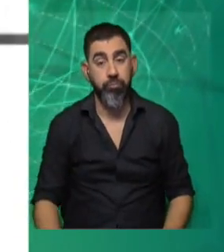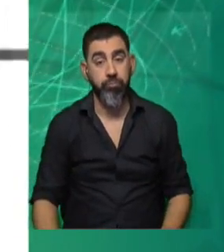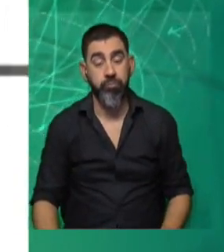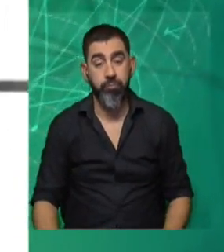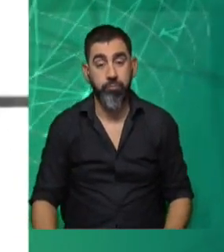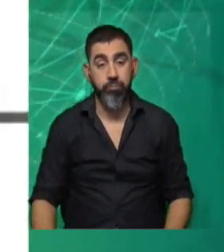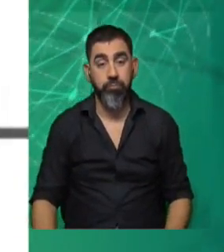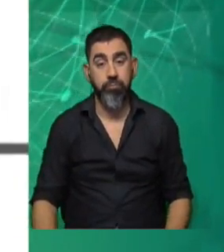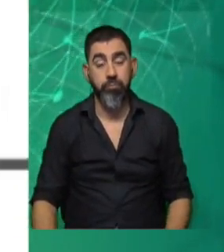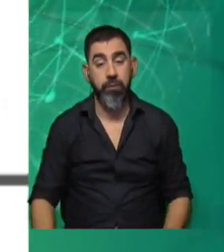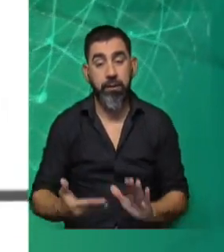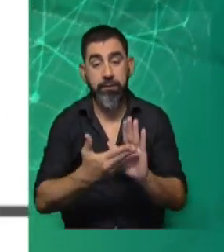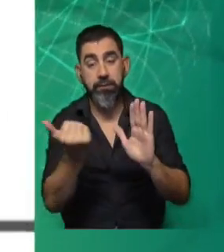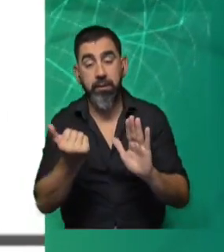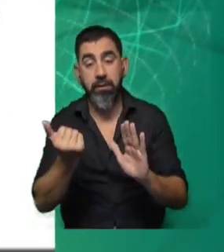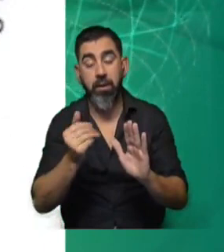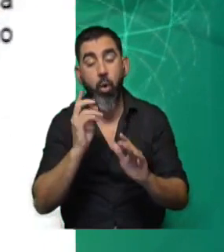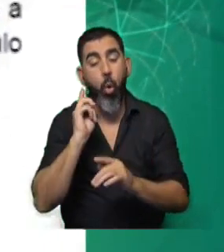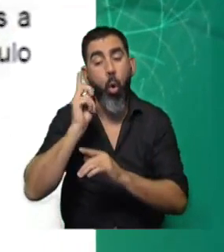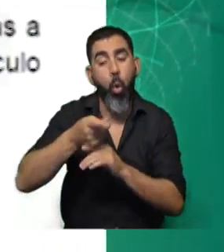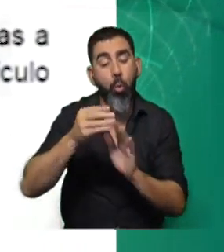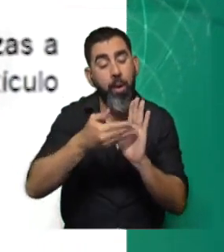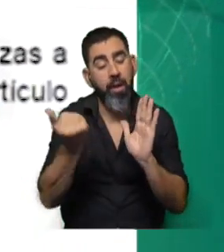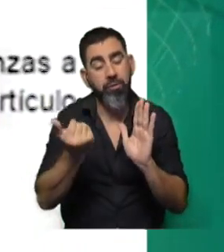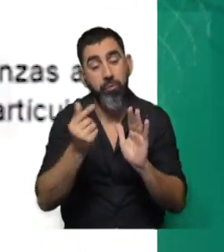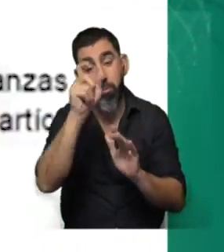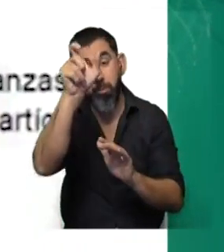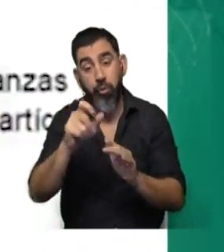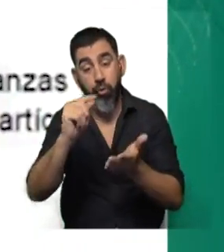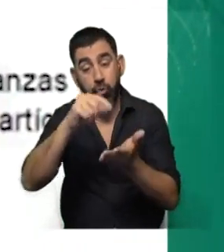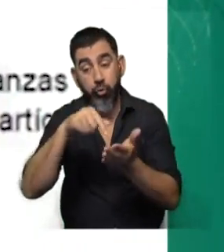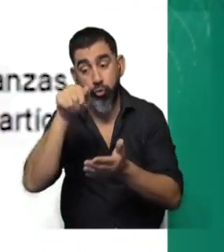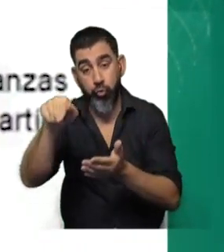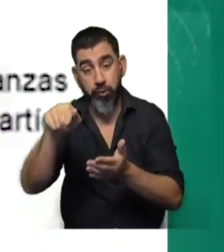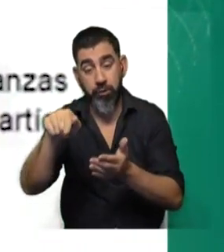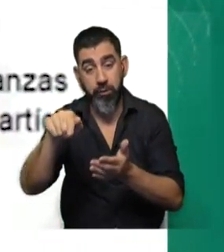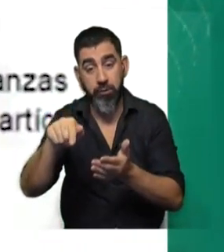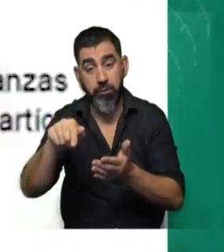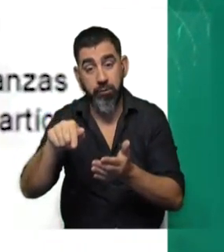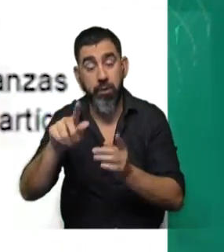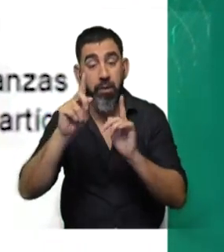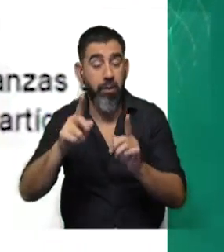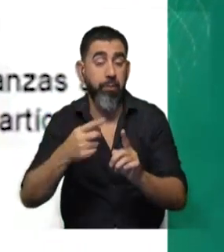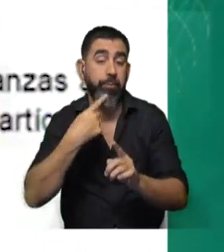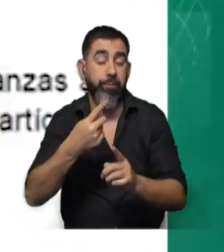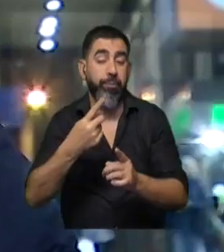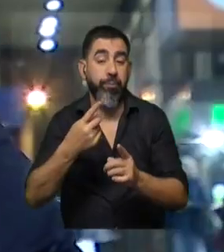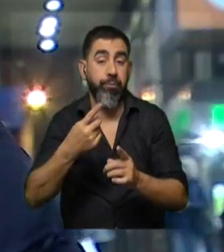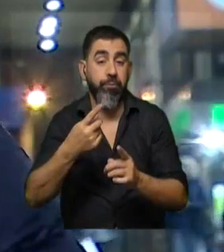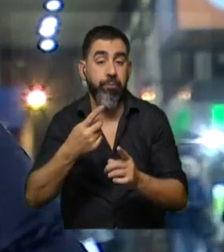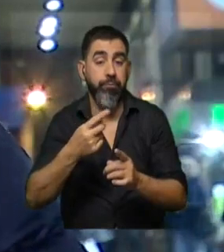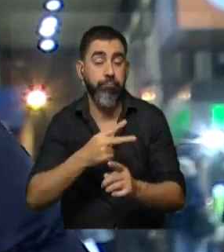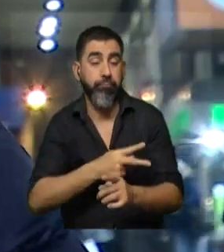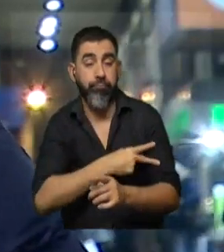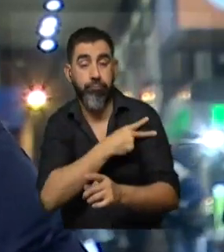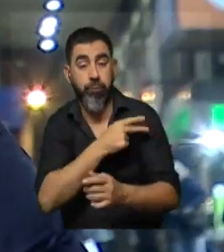que justamente elimina el requisito de que de que esa persona contratada este este haya